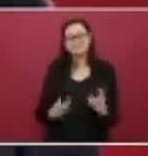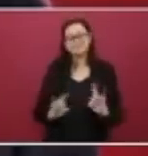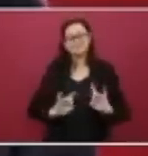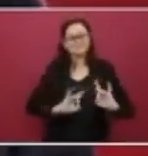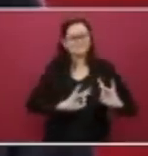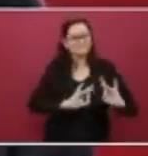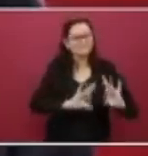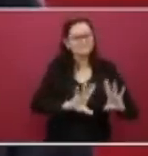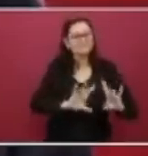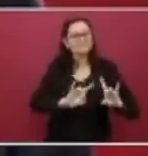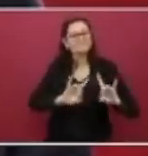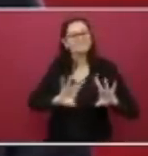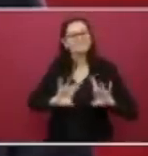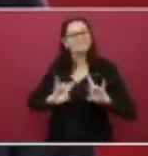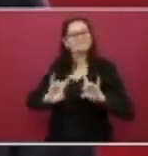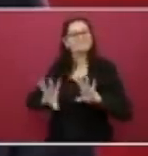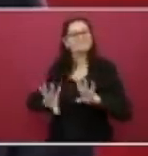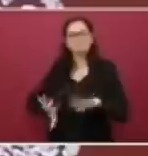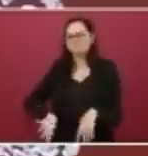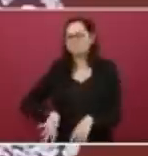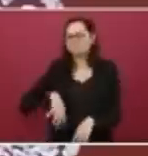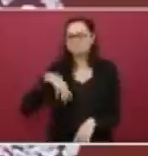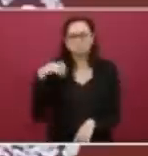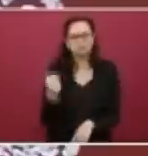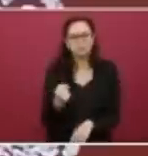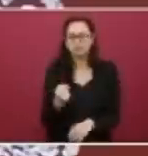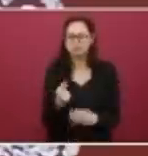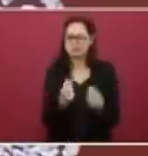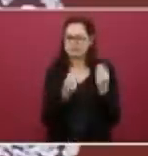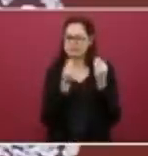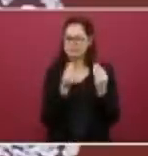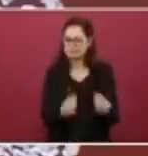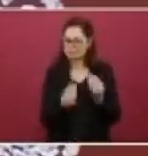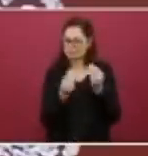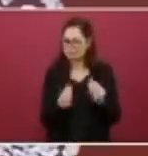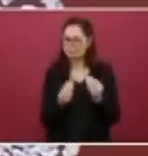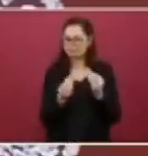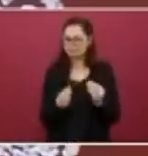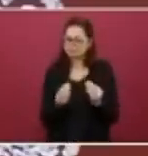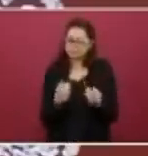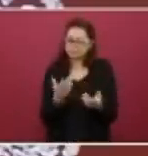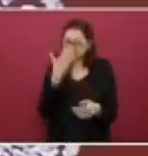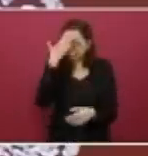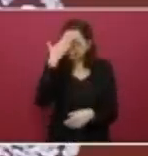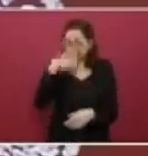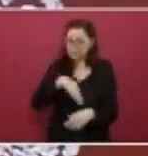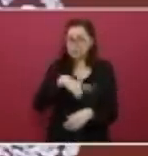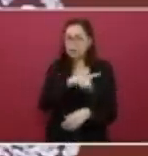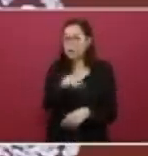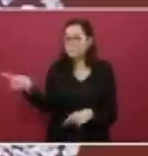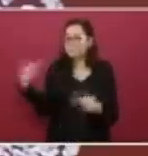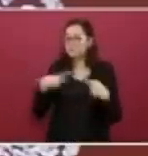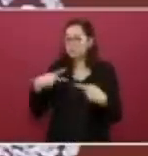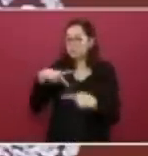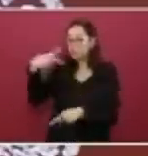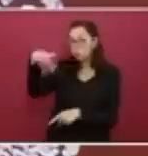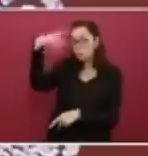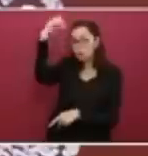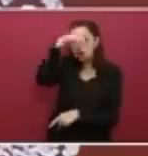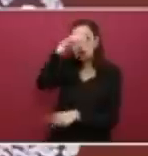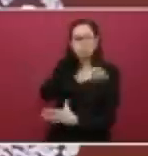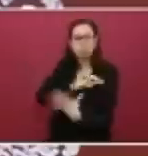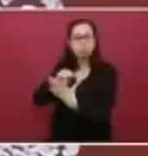atropellos no se tomó en consideración la opinión de la gente que estamos